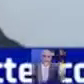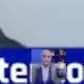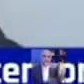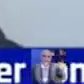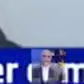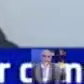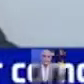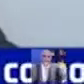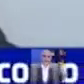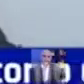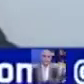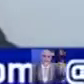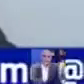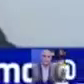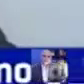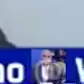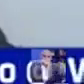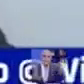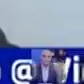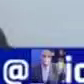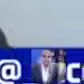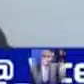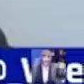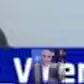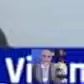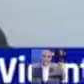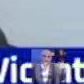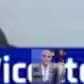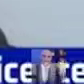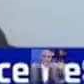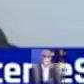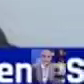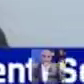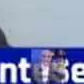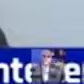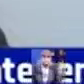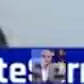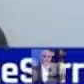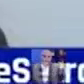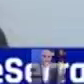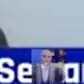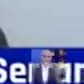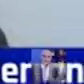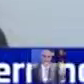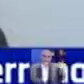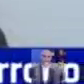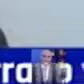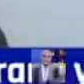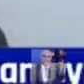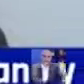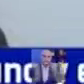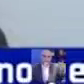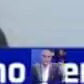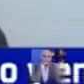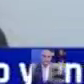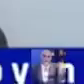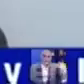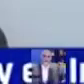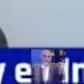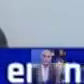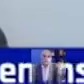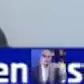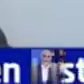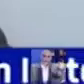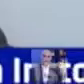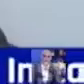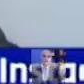farmacéuticas, en la industria automotriz, en la industria tecnológica, y va a representar la transición de autos de